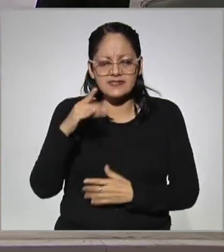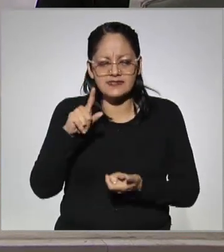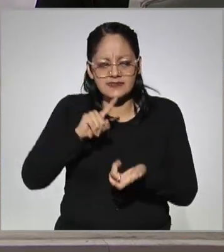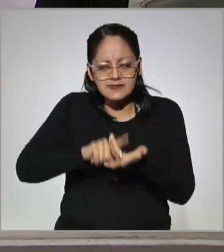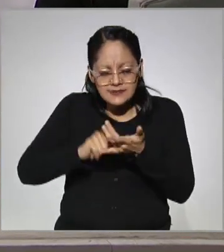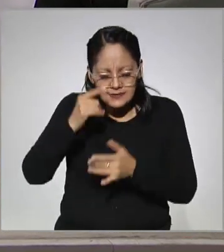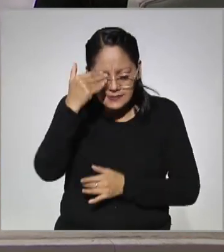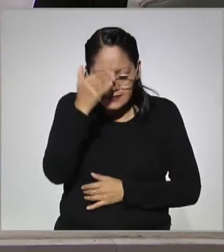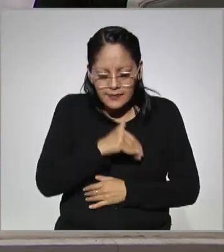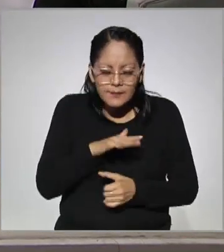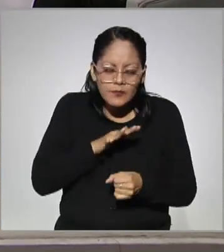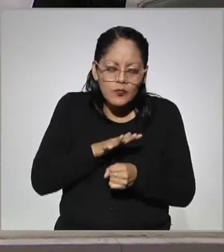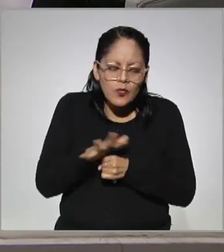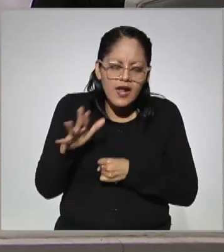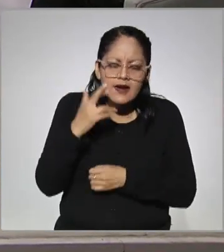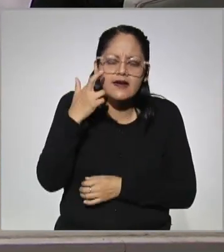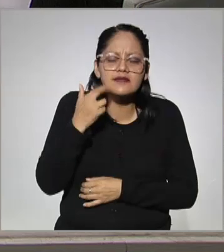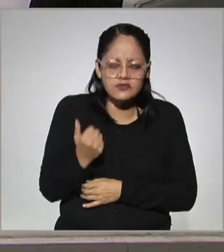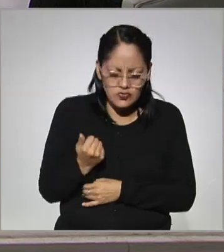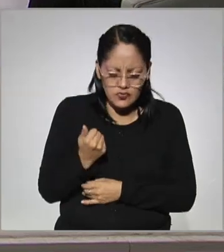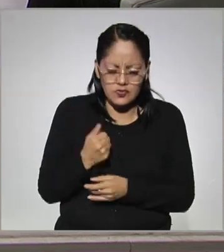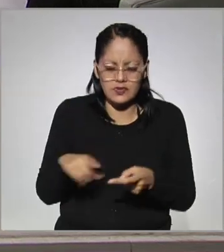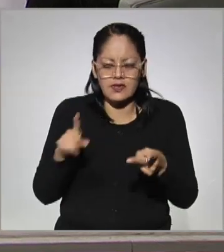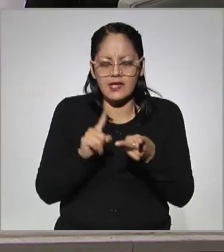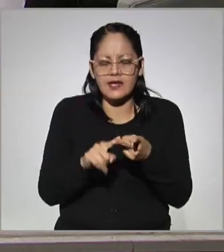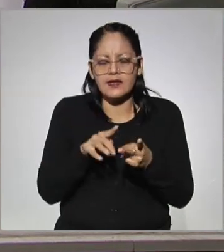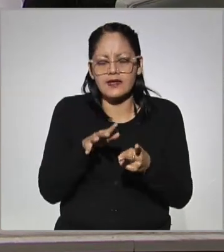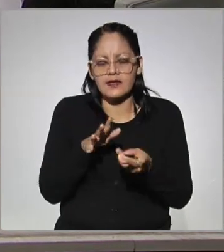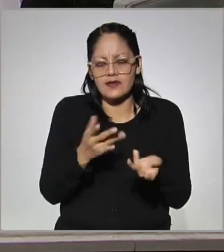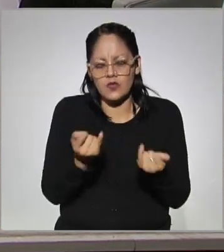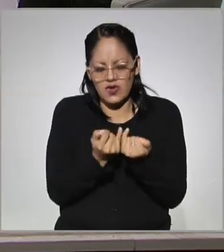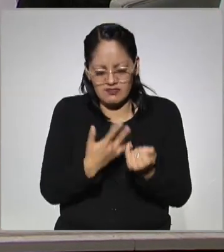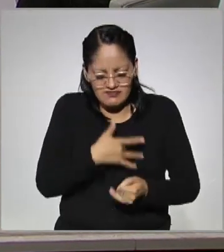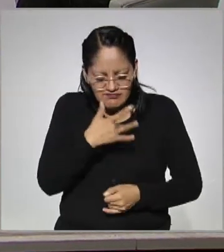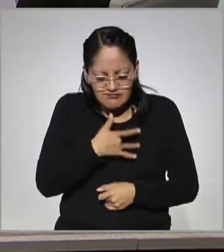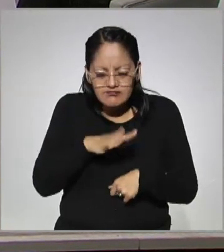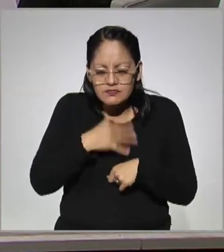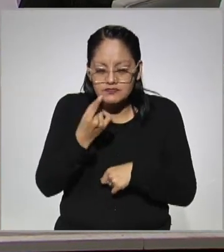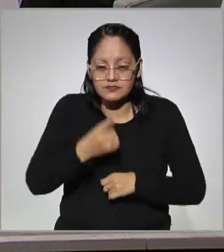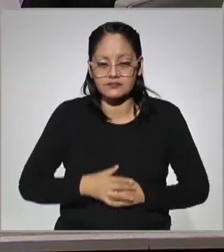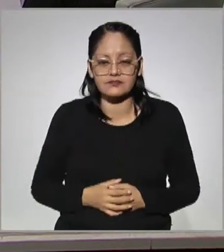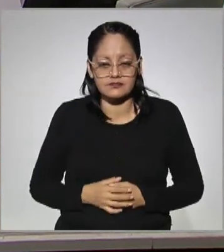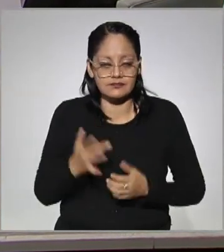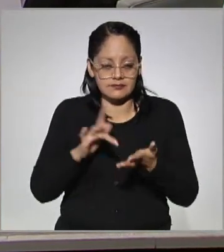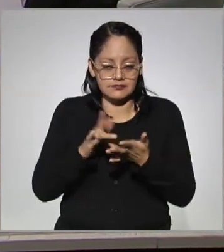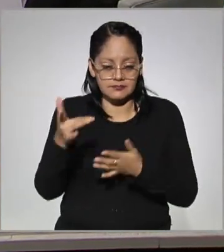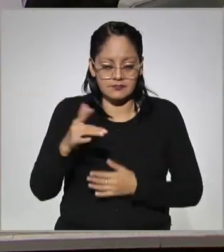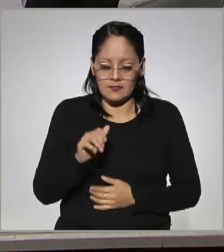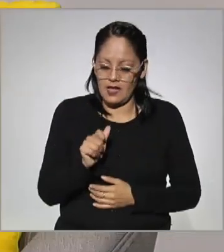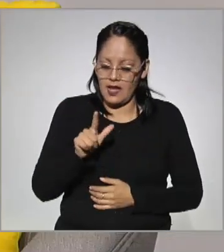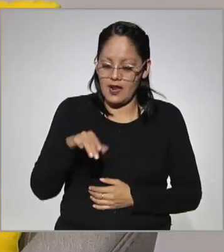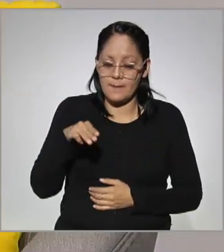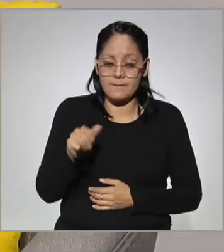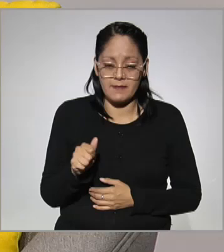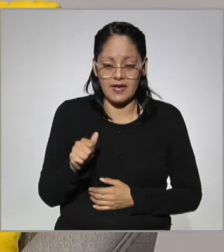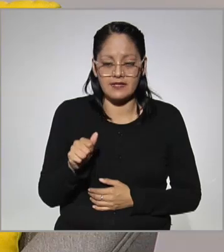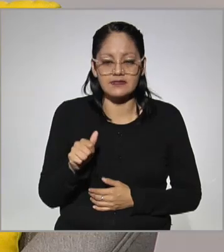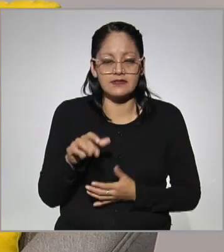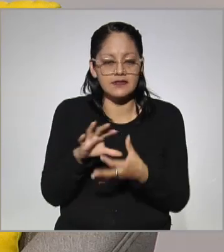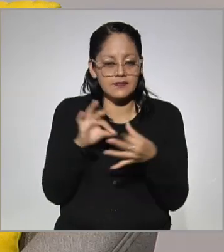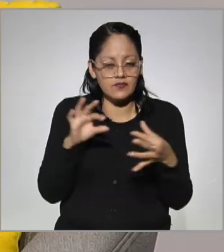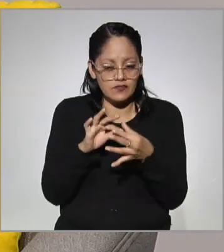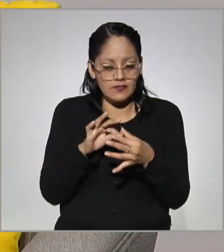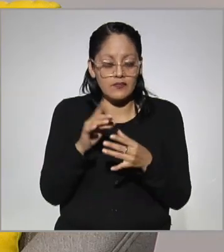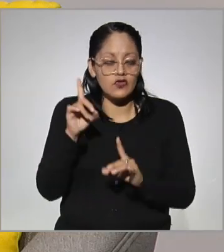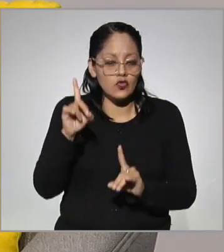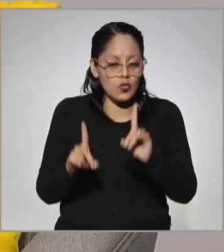para saber por qué fue y qué le está ocasionando estos síntomas. Gracias. Alma Sancán dice que tiene